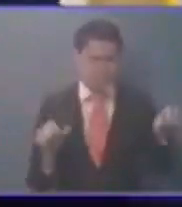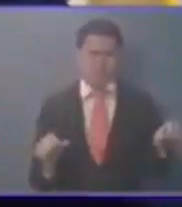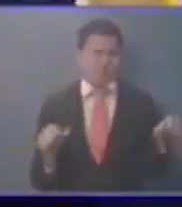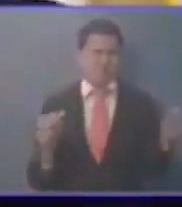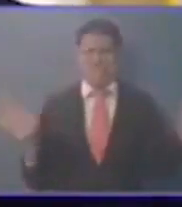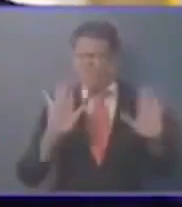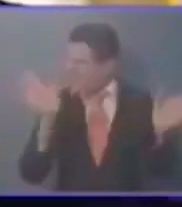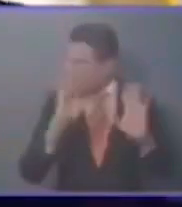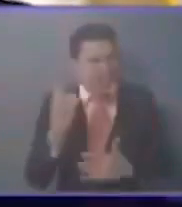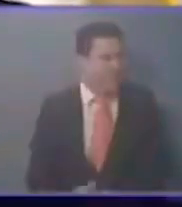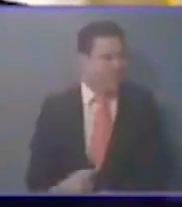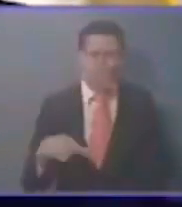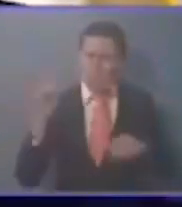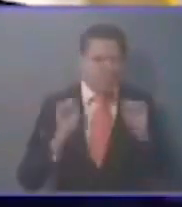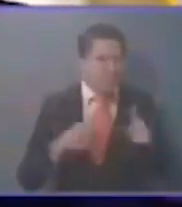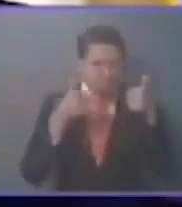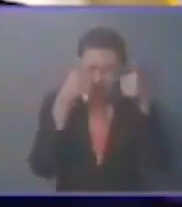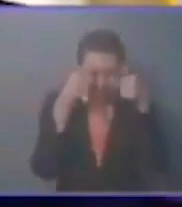nadie.